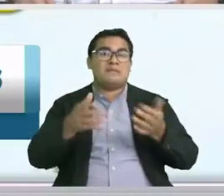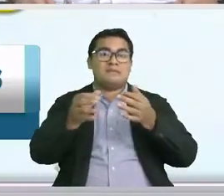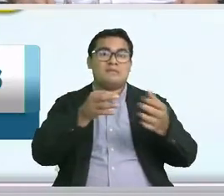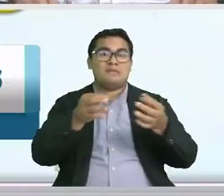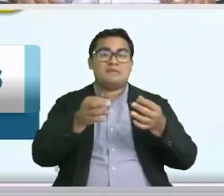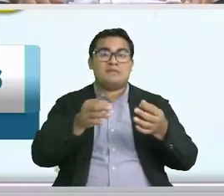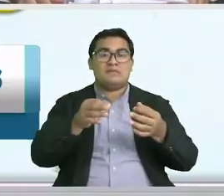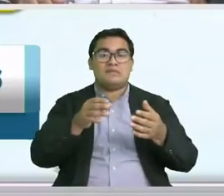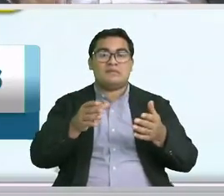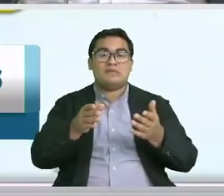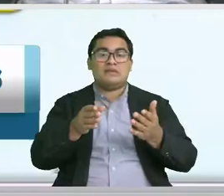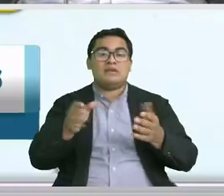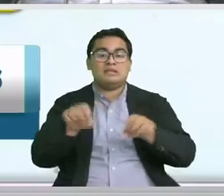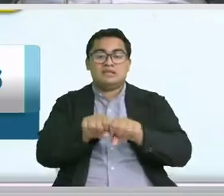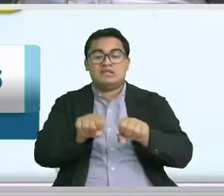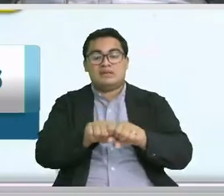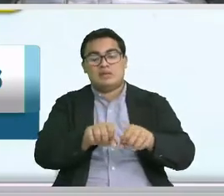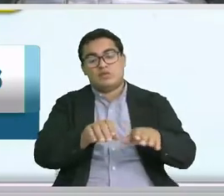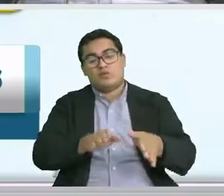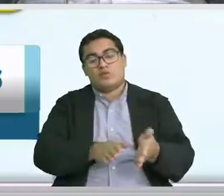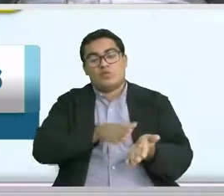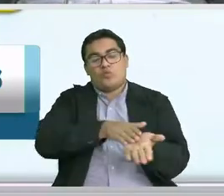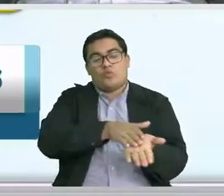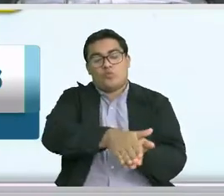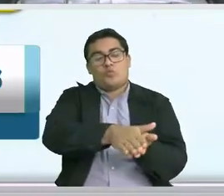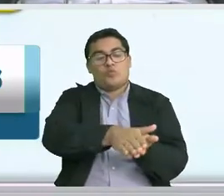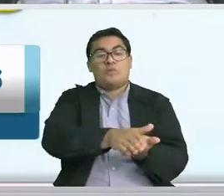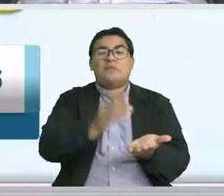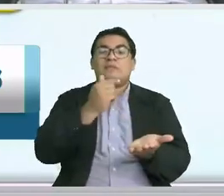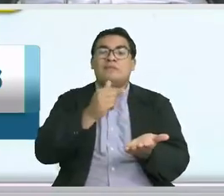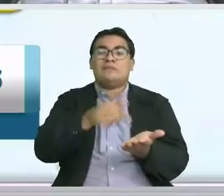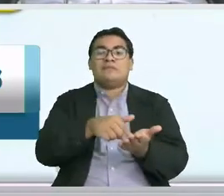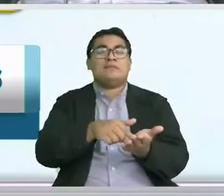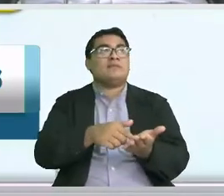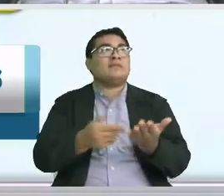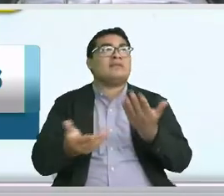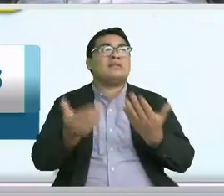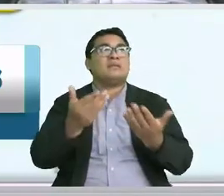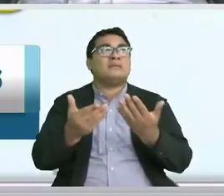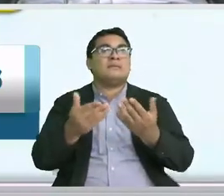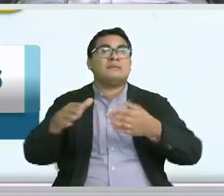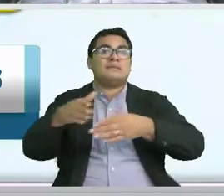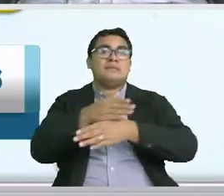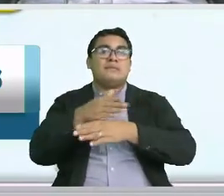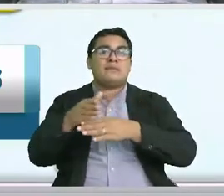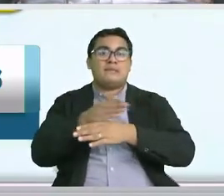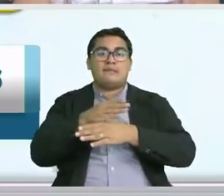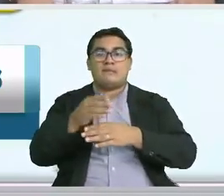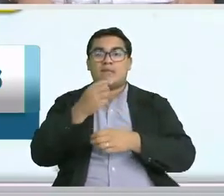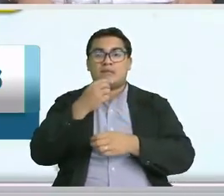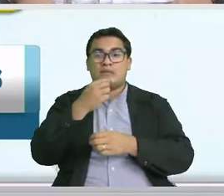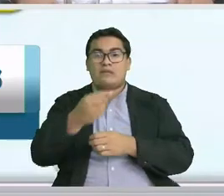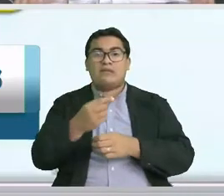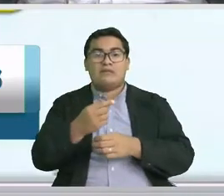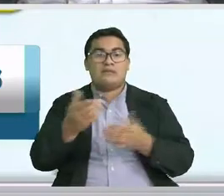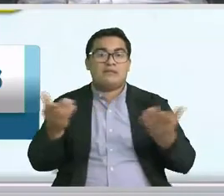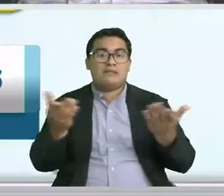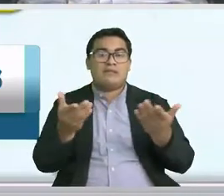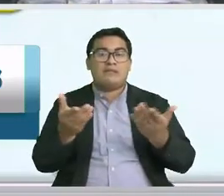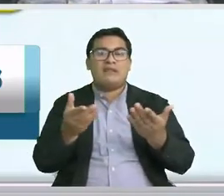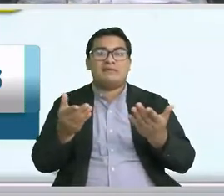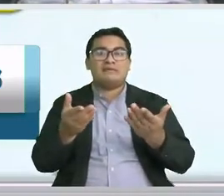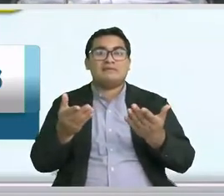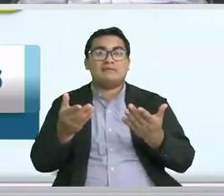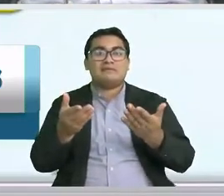plantilla, más que todo para eso, darle confort al niño y evitar pues de que ciertas zonas de presión sobre el zapato aumenten